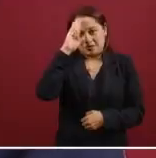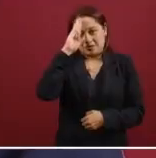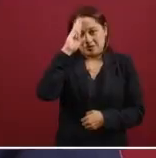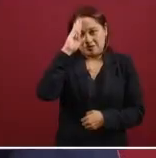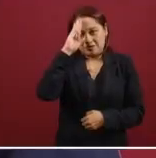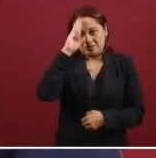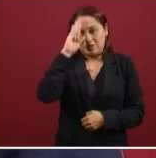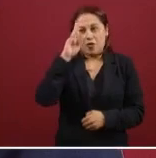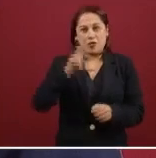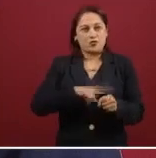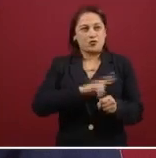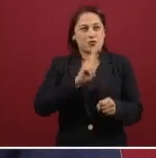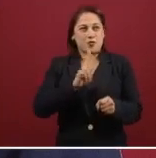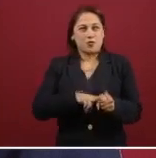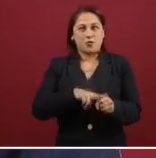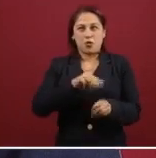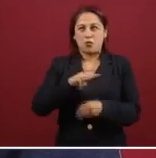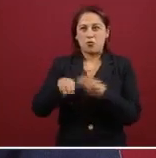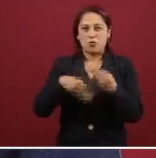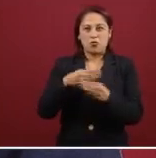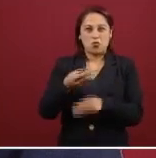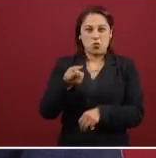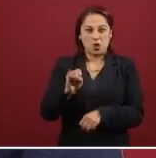en el mundo,